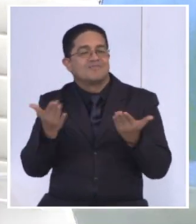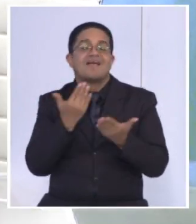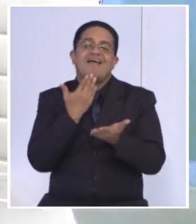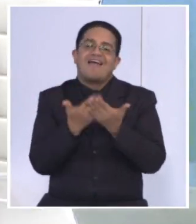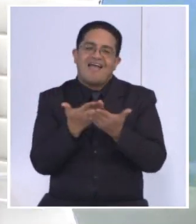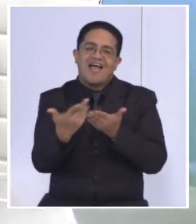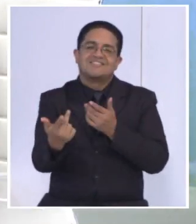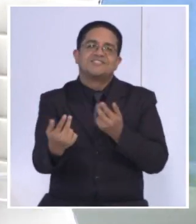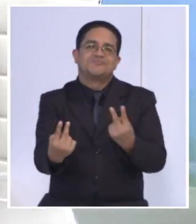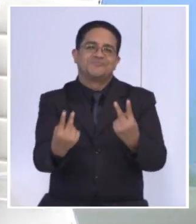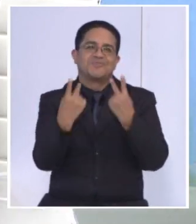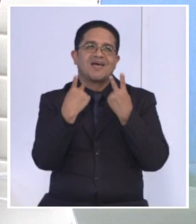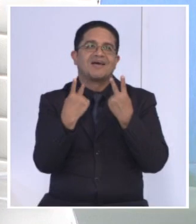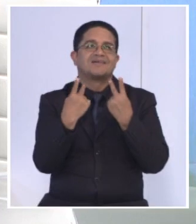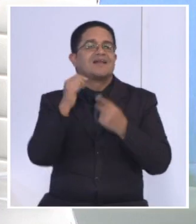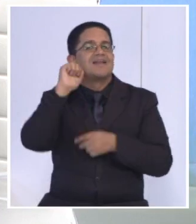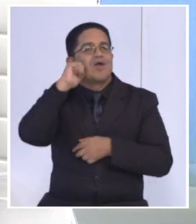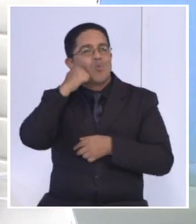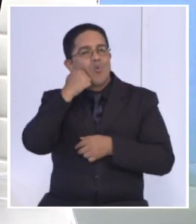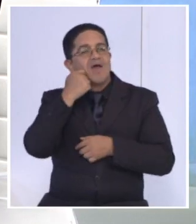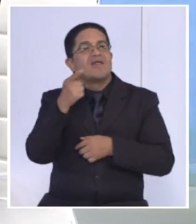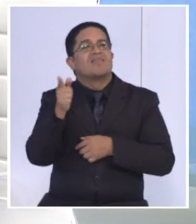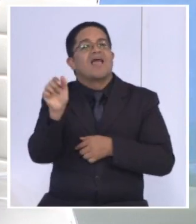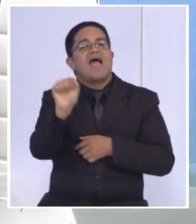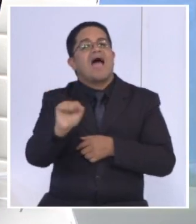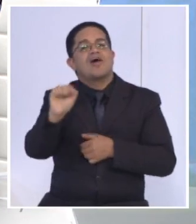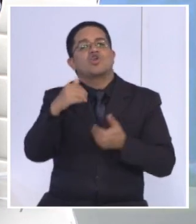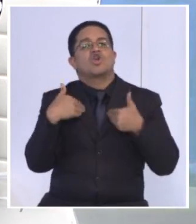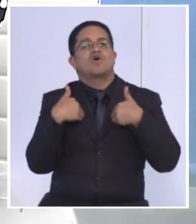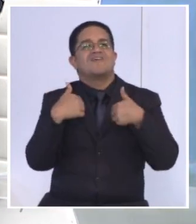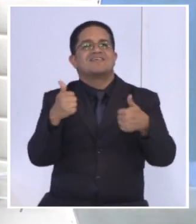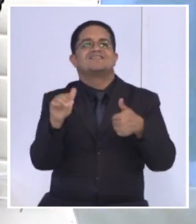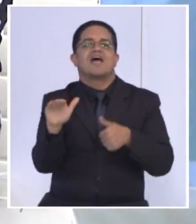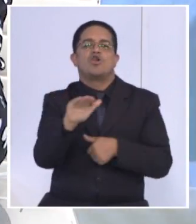por la sintonía. Recuerden nuestras cuentas también siempre activas,